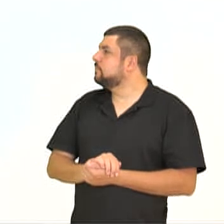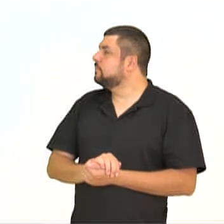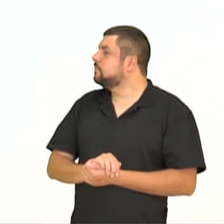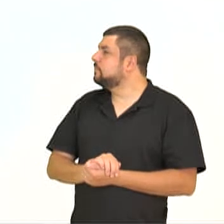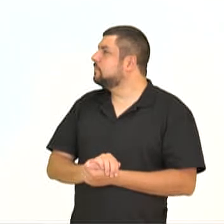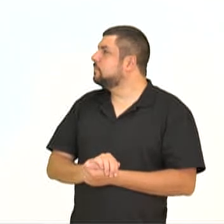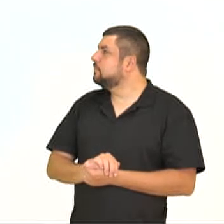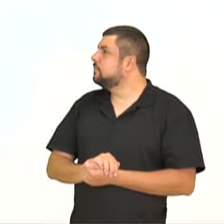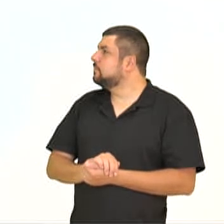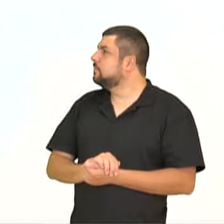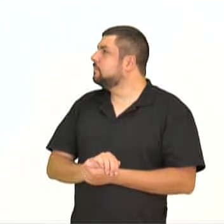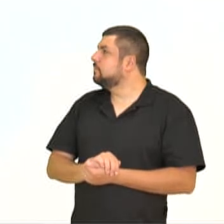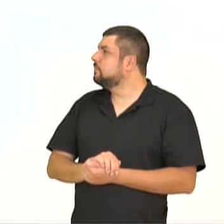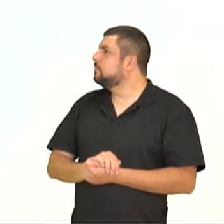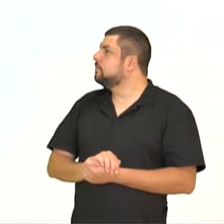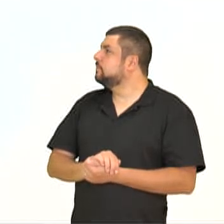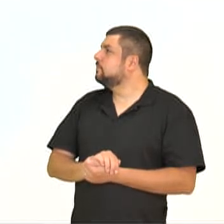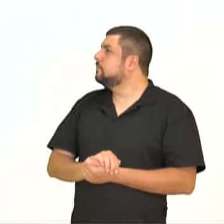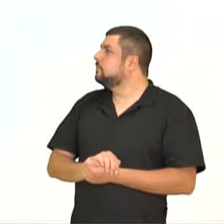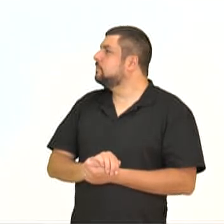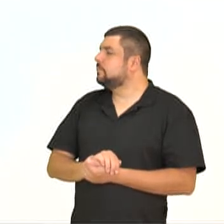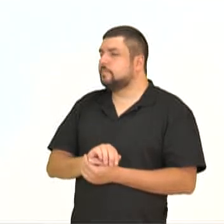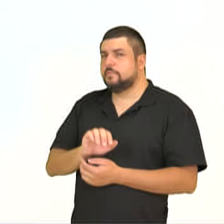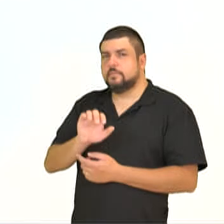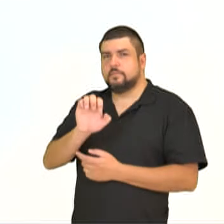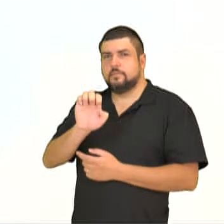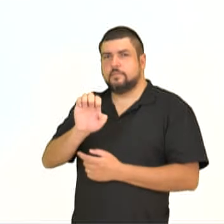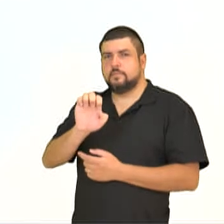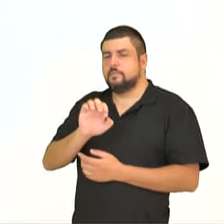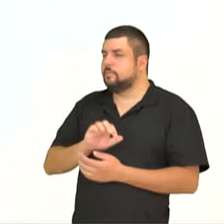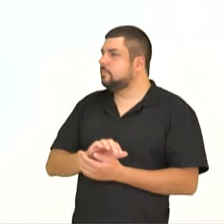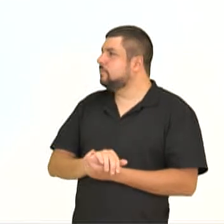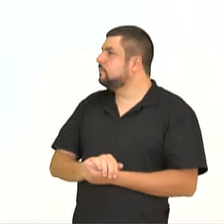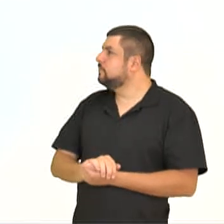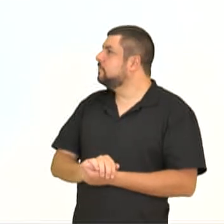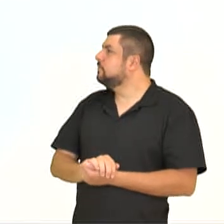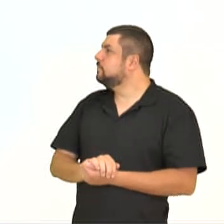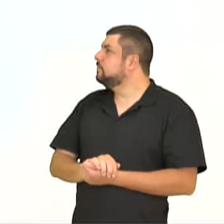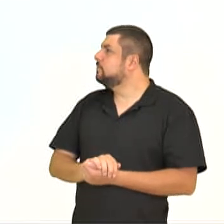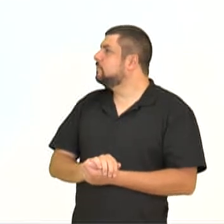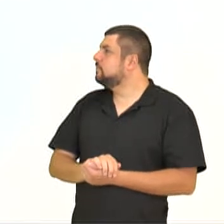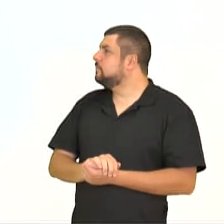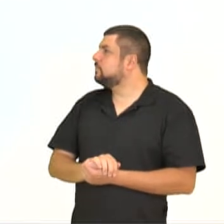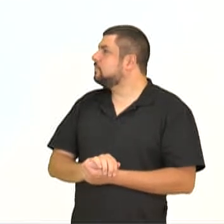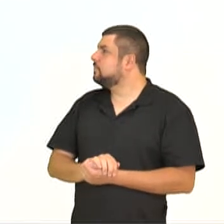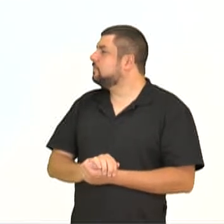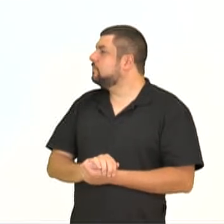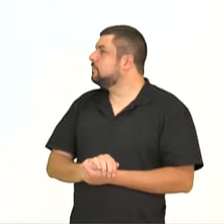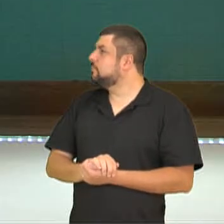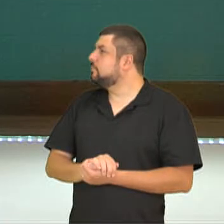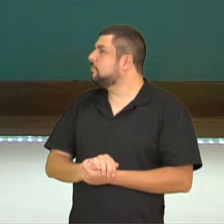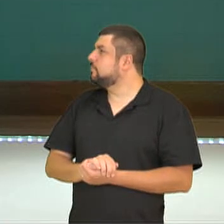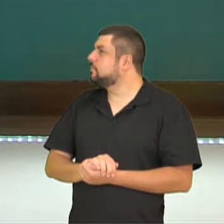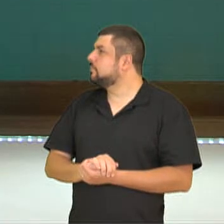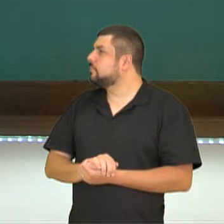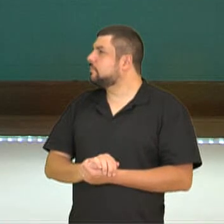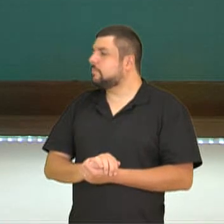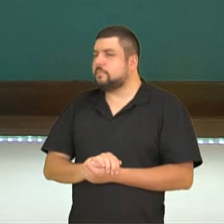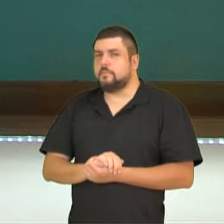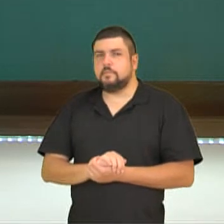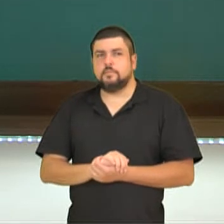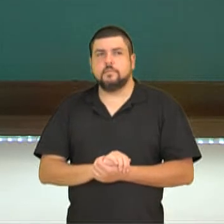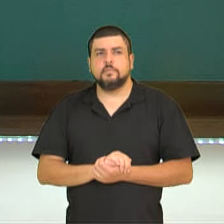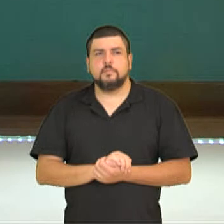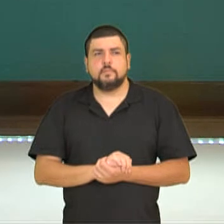en esa situación. E. Dijo que cabrías en ese vaquero. Então, vamos a ver